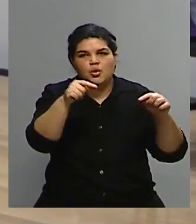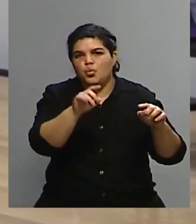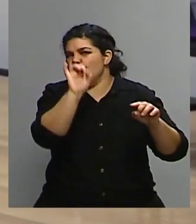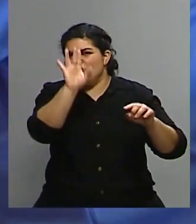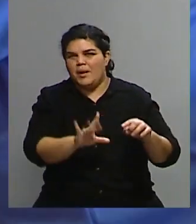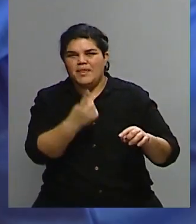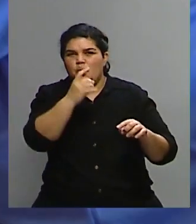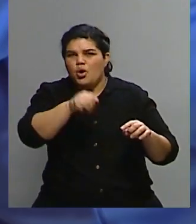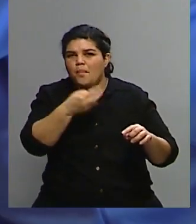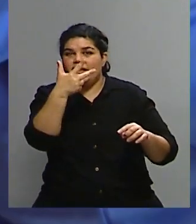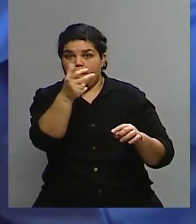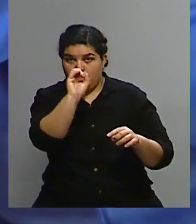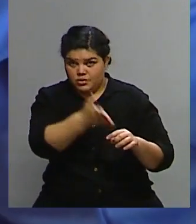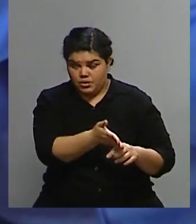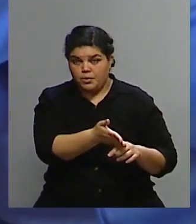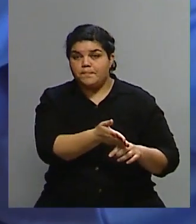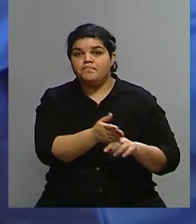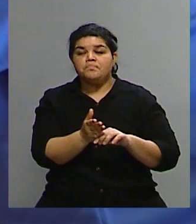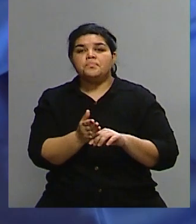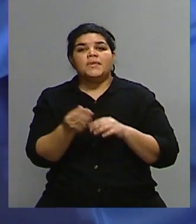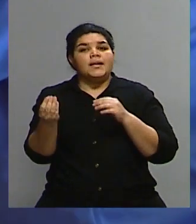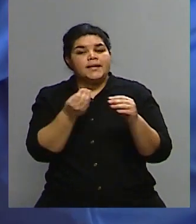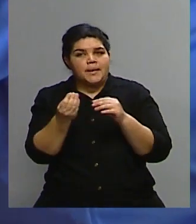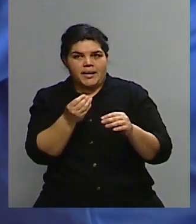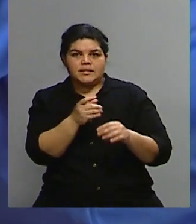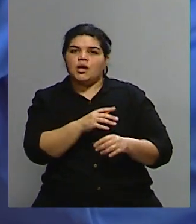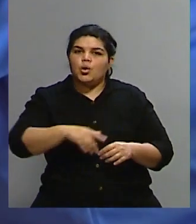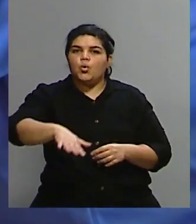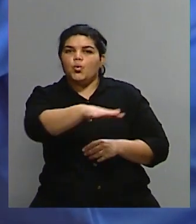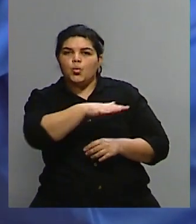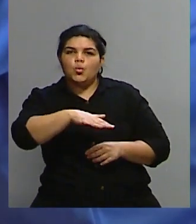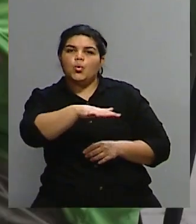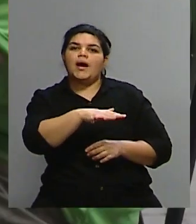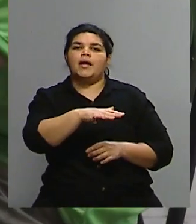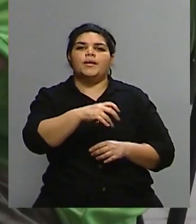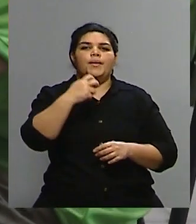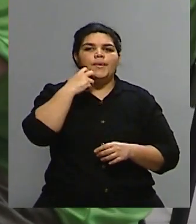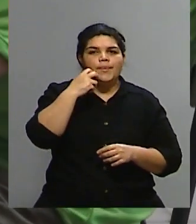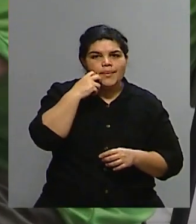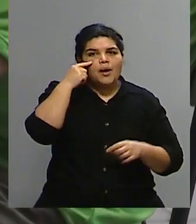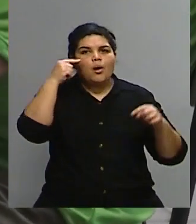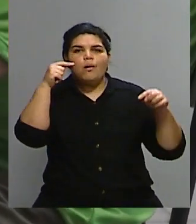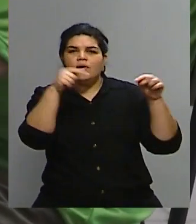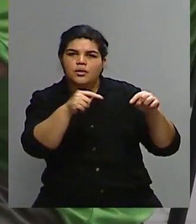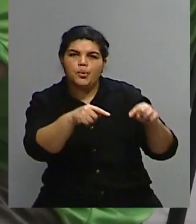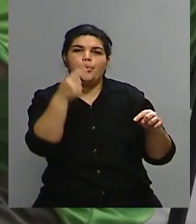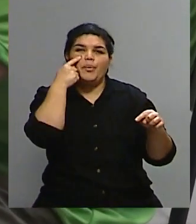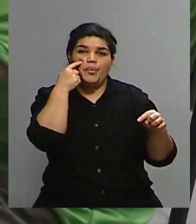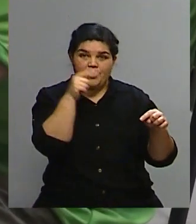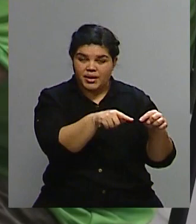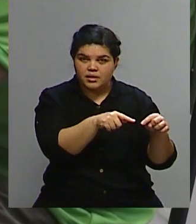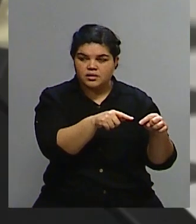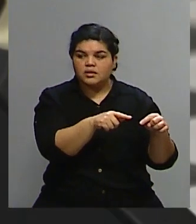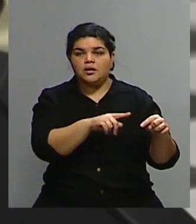embargo, es tan fuerte la imagen de la residencia y es tan impactante por ahí para cada una de las personas que tenemos que vivir